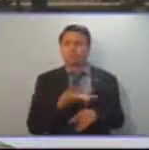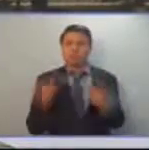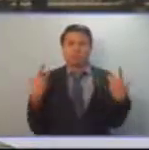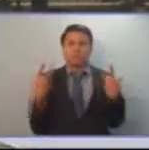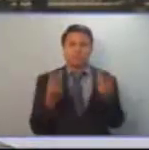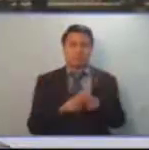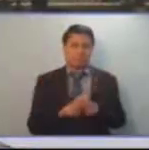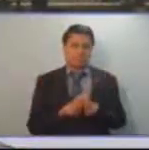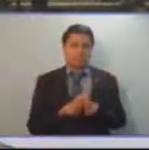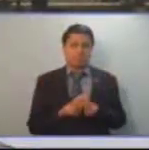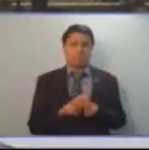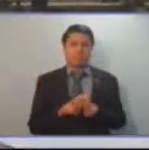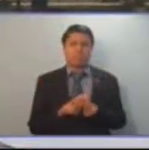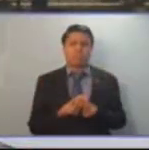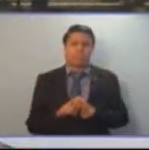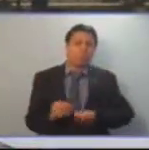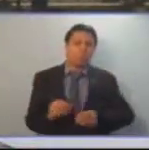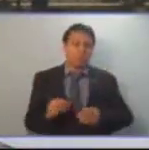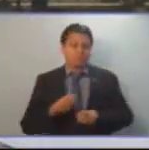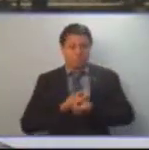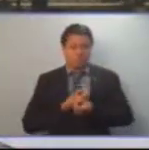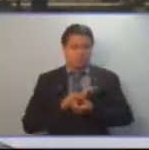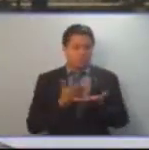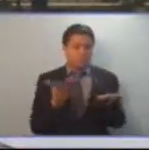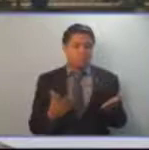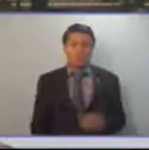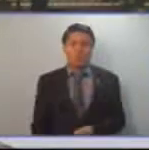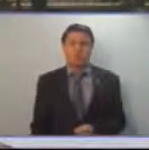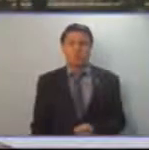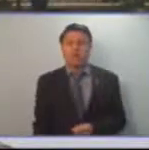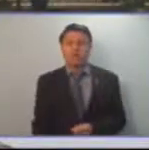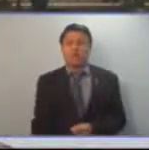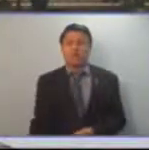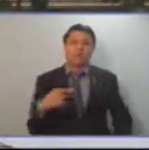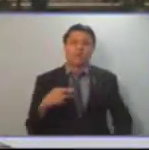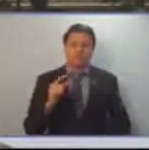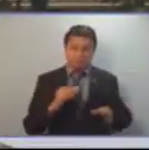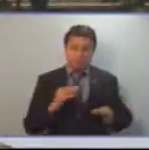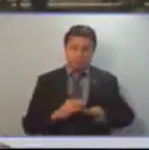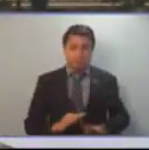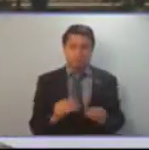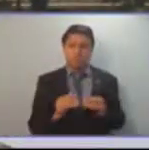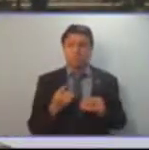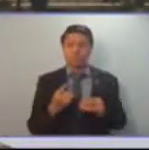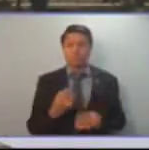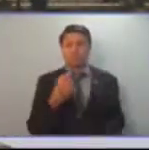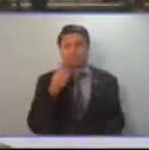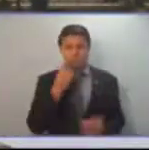sociedad que expresa su inconformidad, expresa sus reclamos,